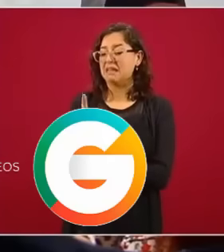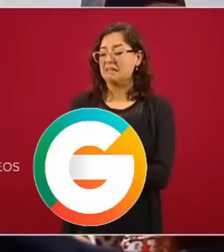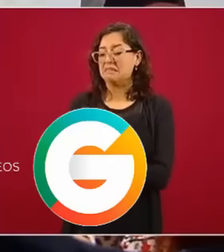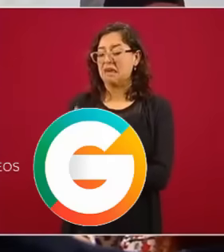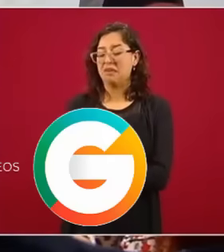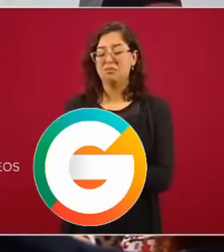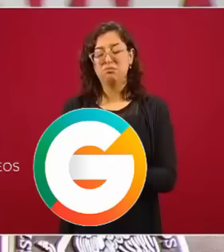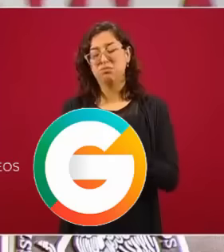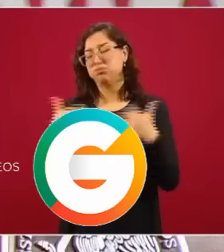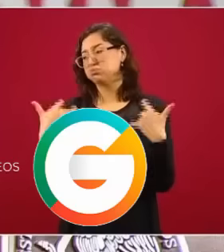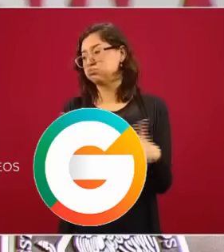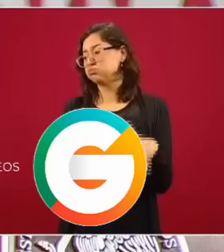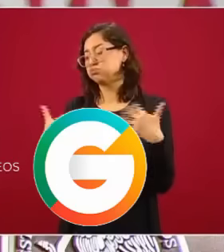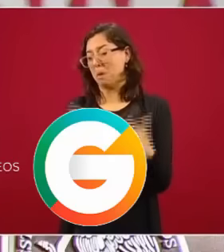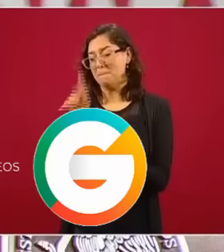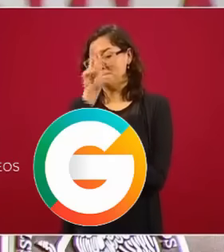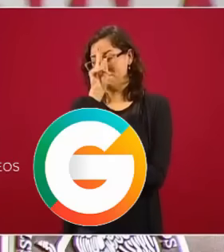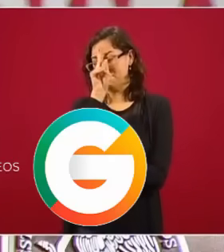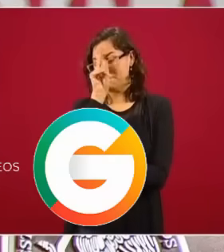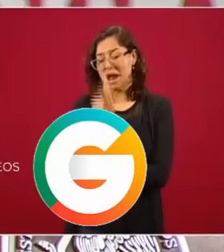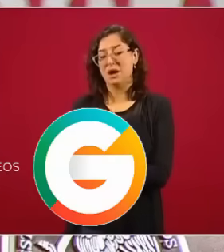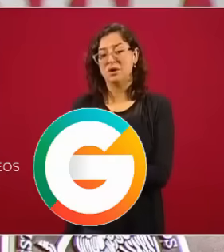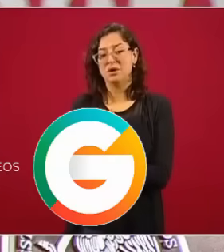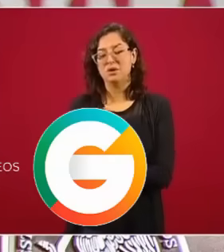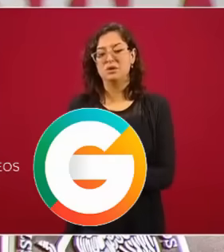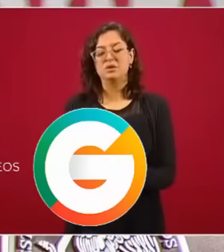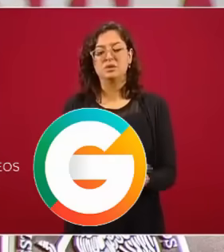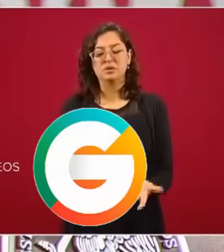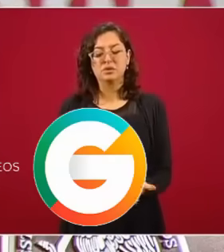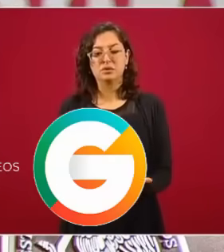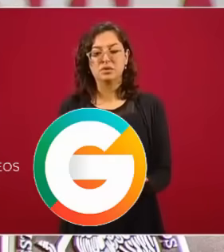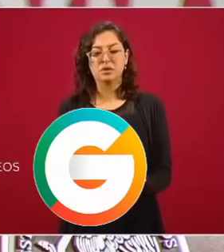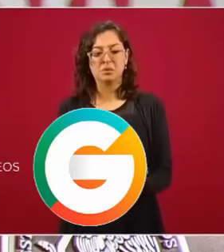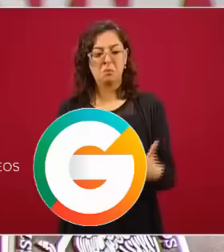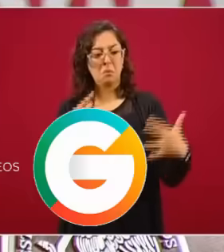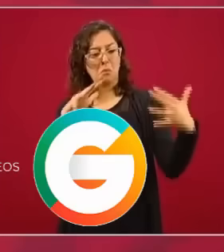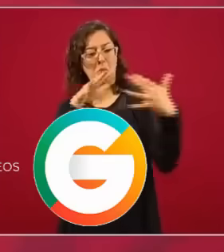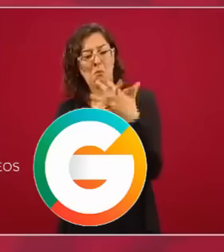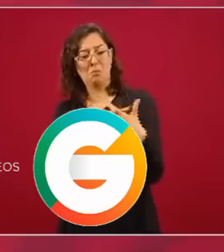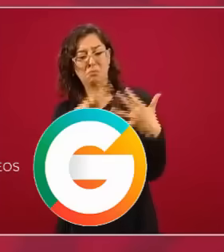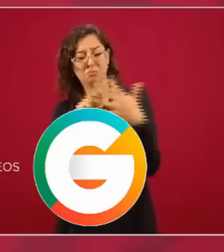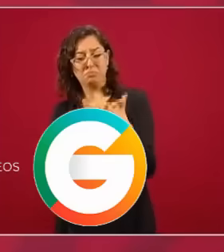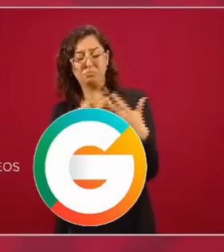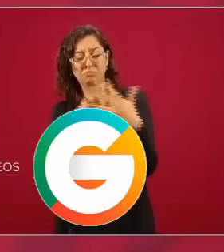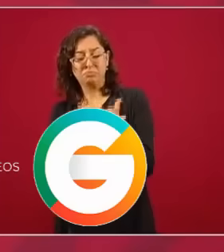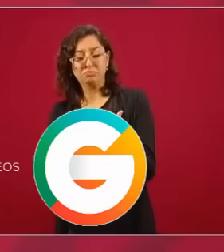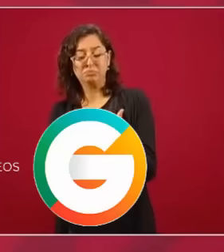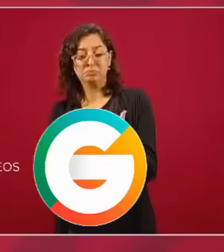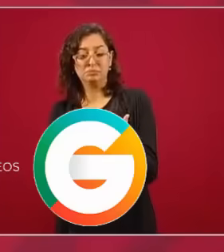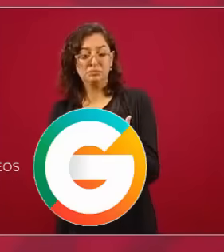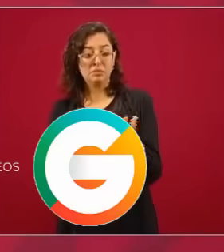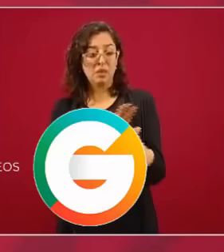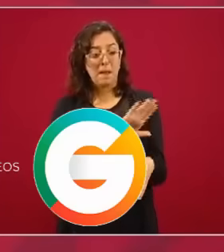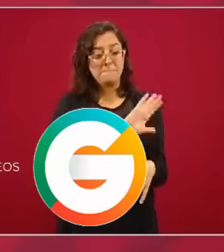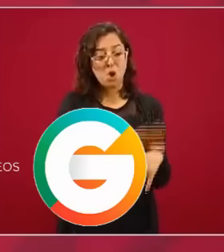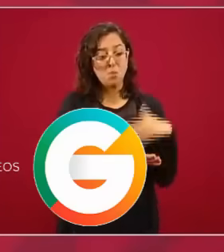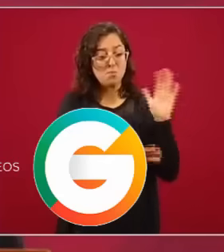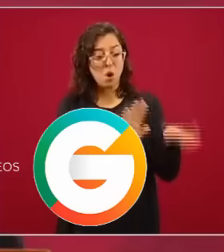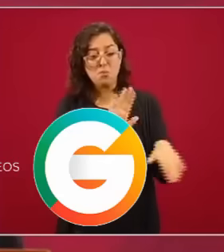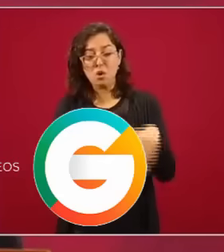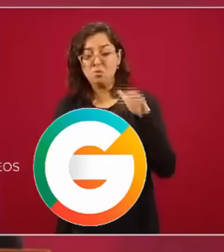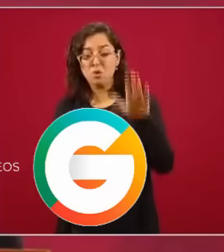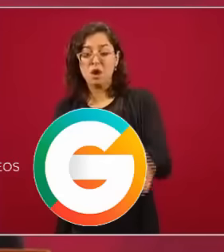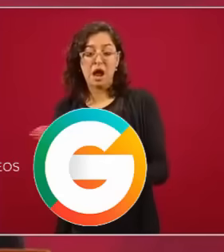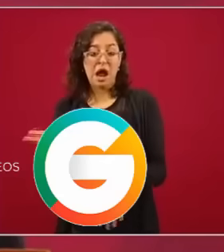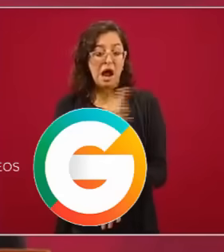Es cuando son más los muertos en un enfrentamiento que los heridos y